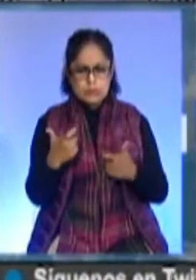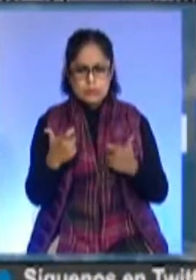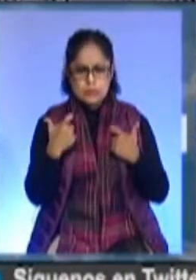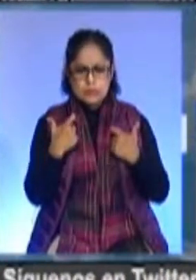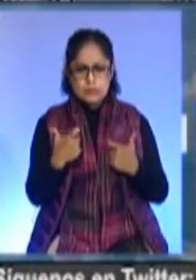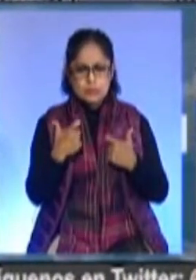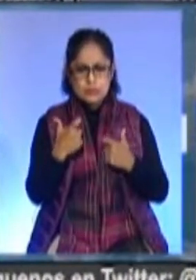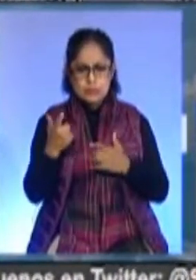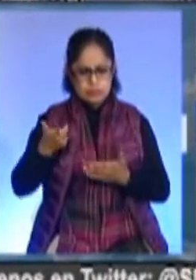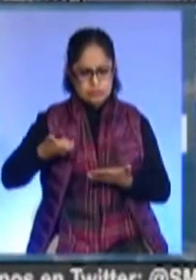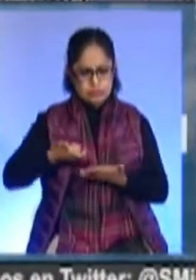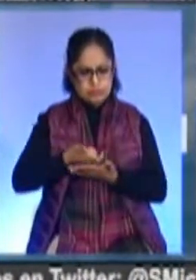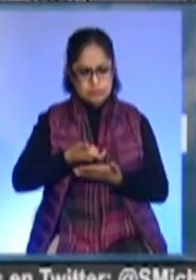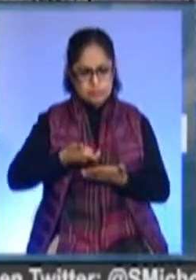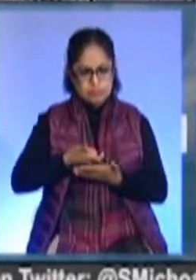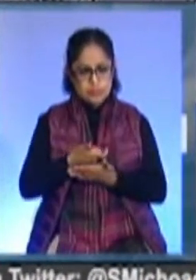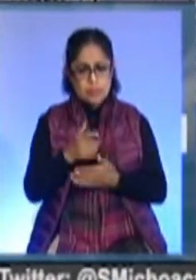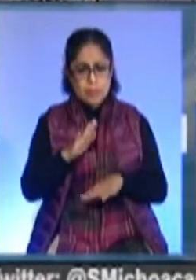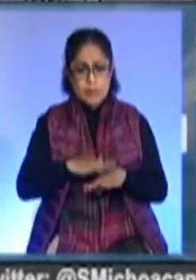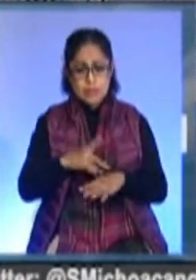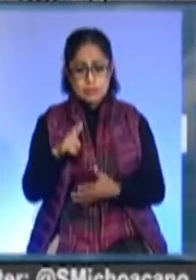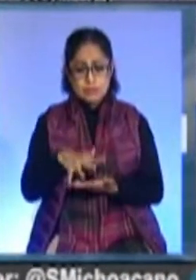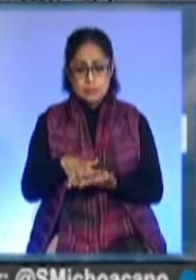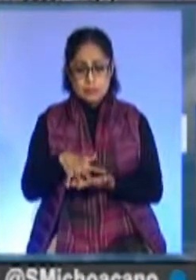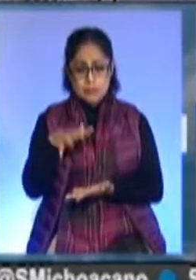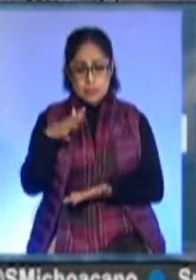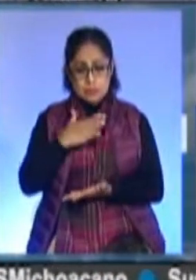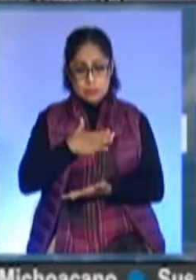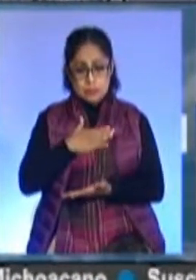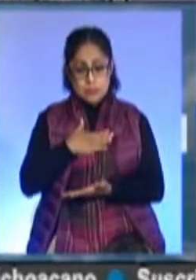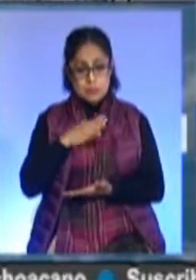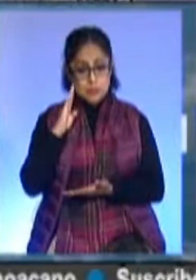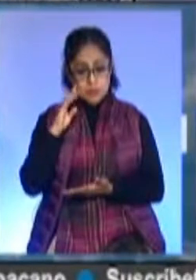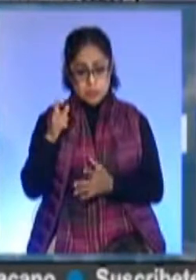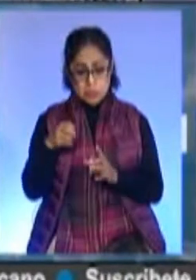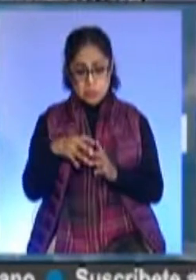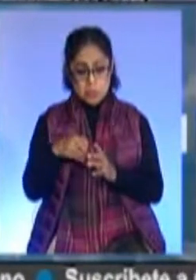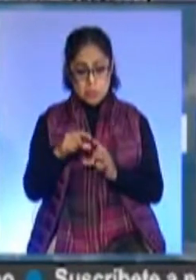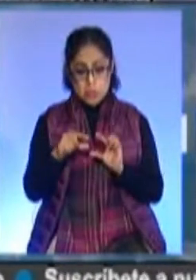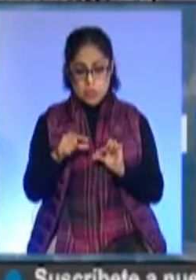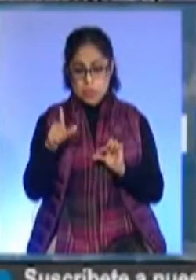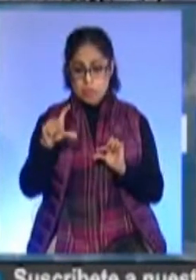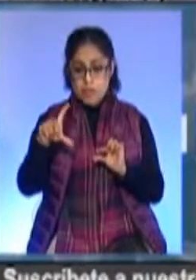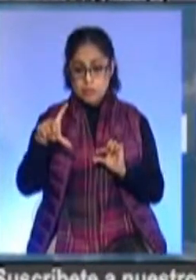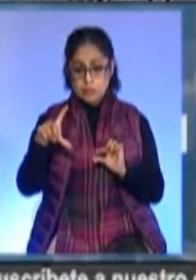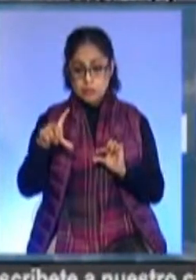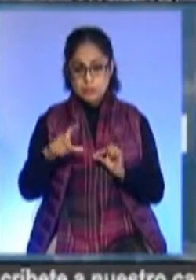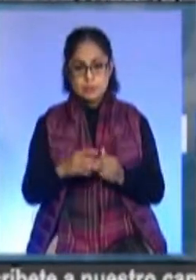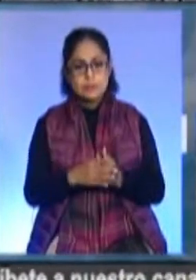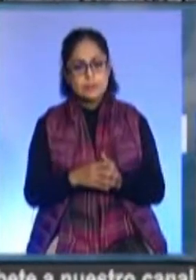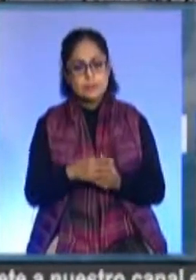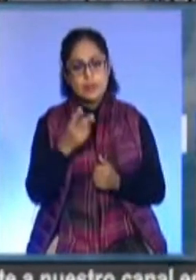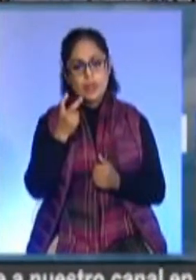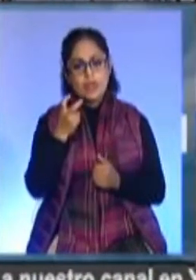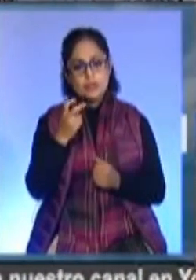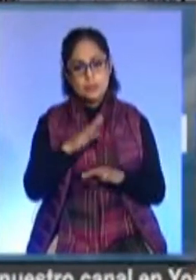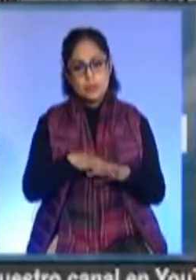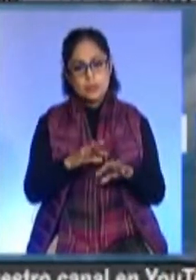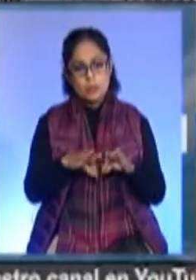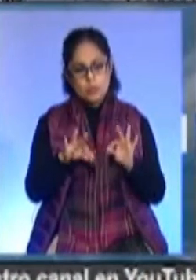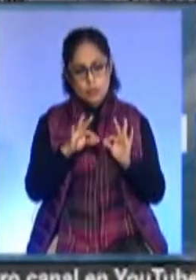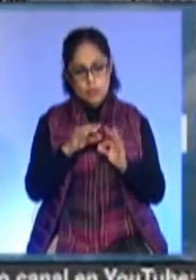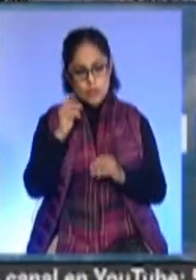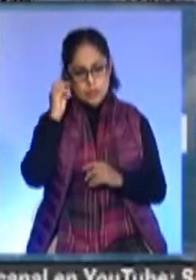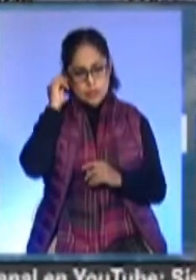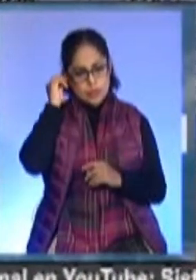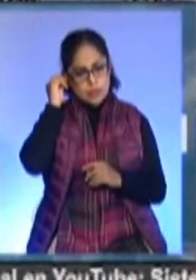dinero. Llega más dinero de remesas que lo que reunimos los propios michoacanos de nuestros impuestos. Entonces, es un sector muy, muy importante. El